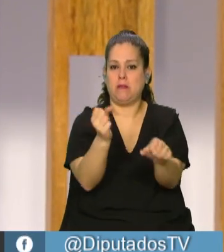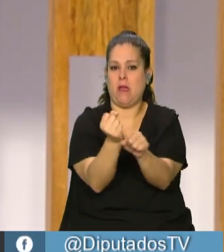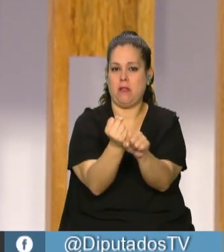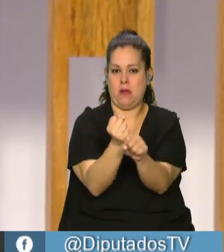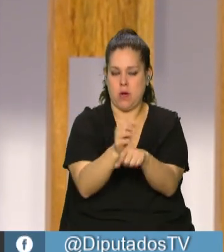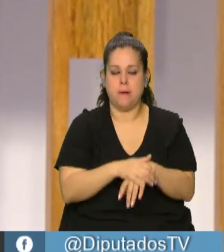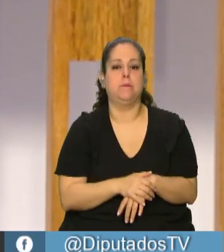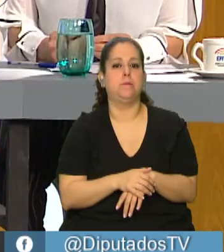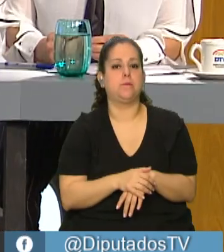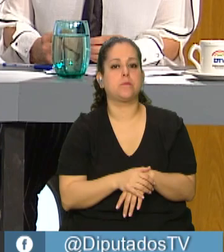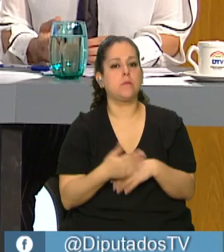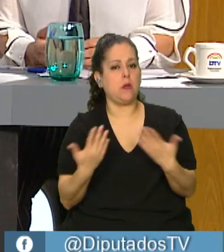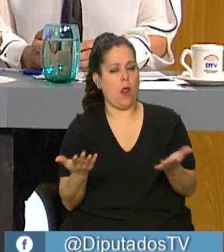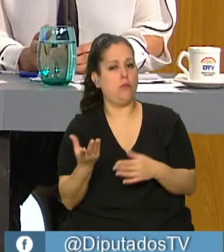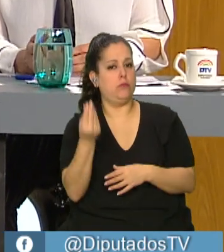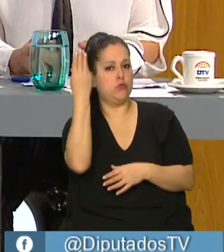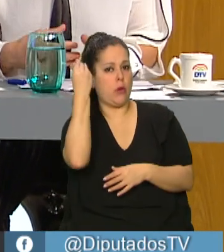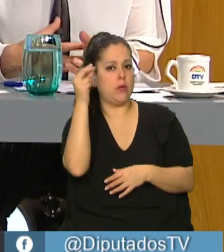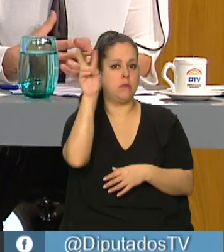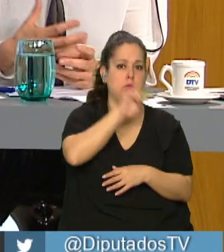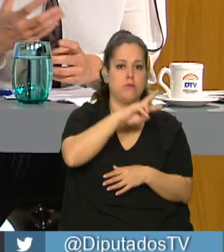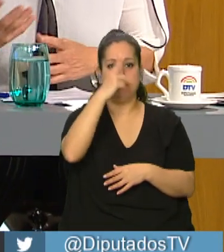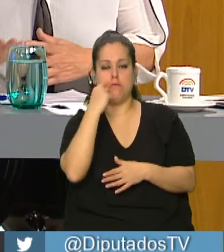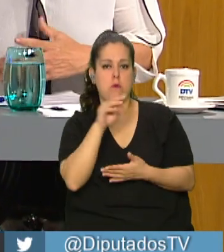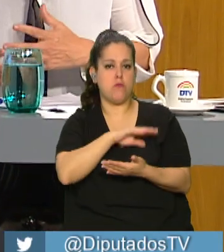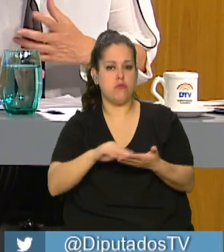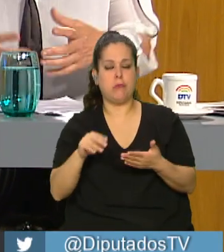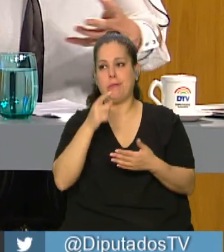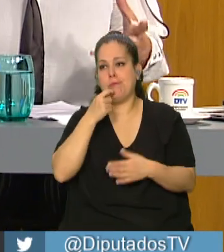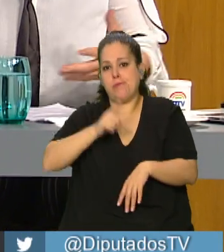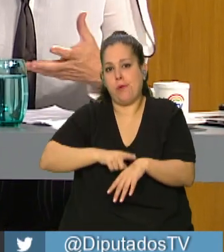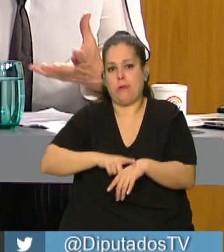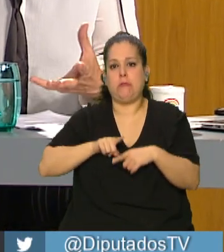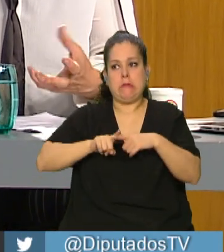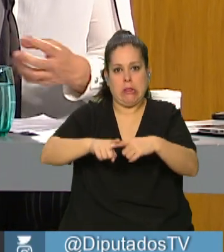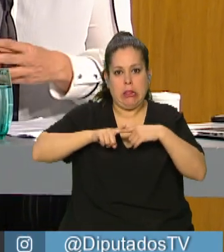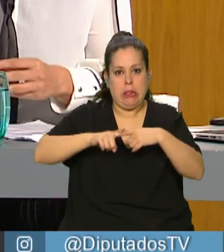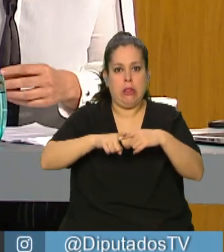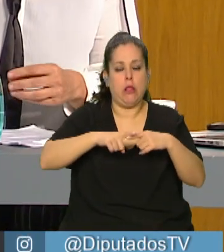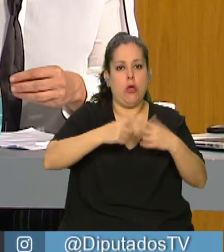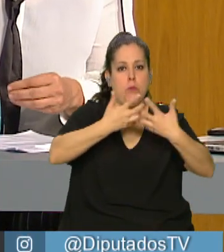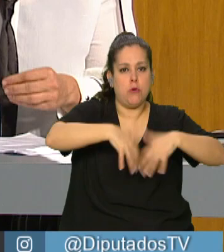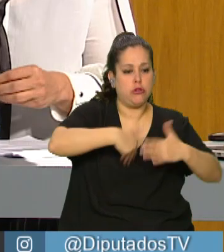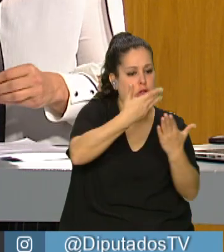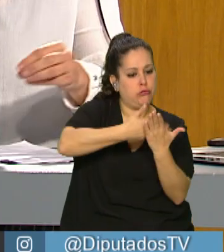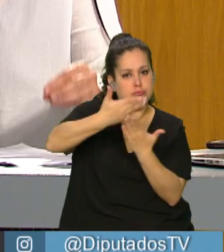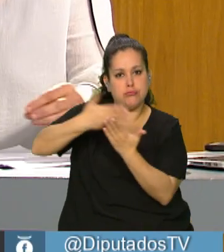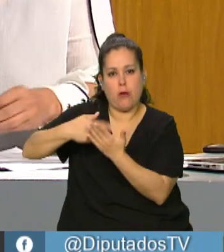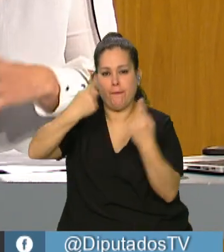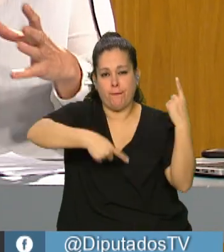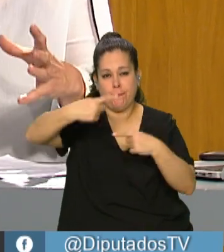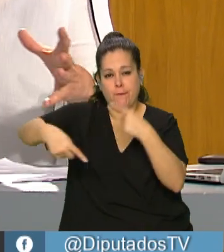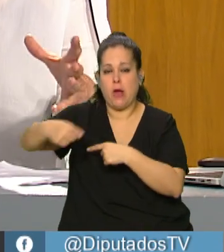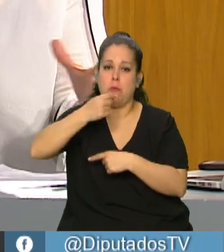pasa es que los diputados y las diputadas están debatiendo distintos proyectos en simultáneo y temas que son más urgentes, más importantes.